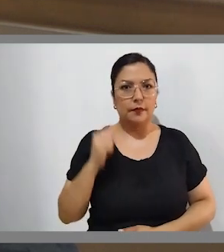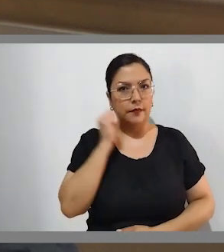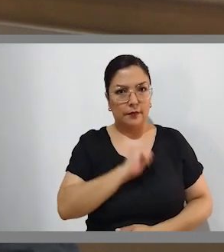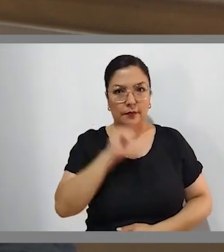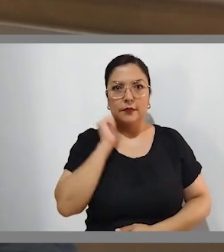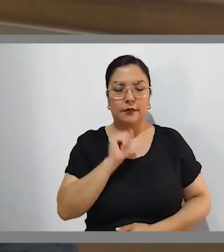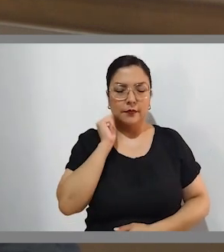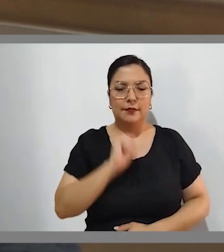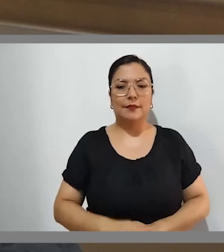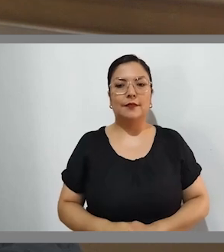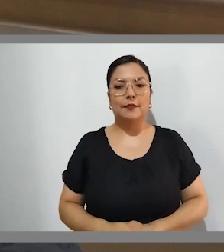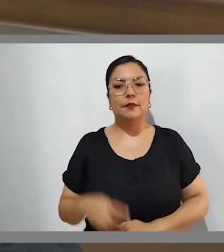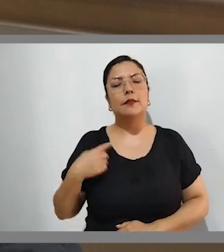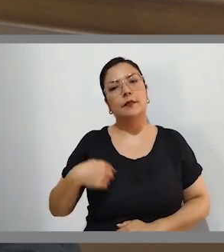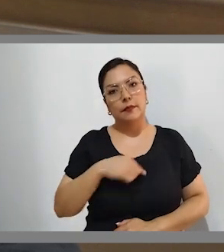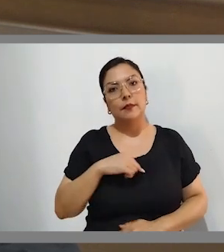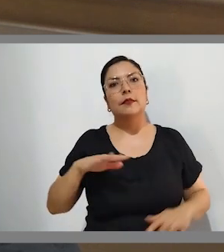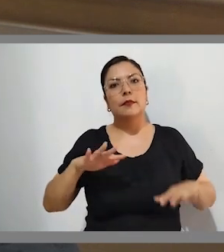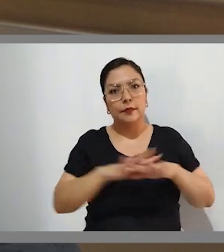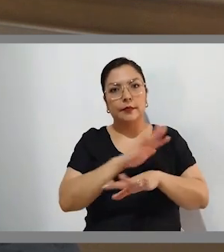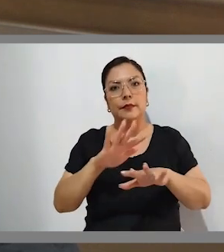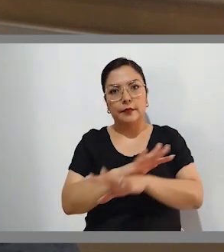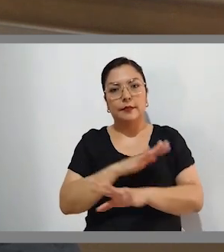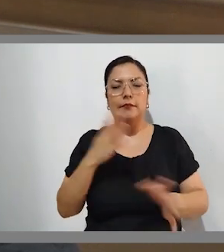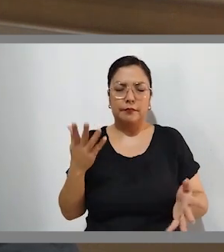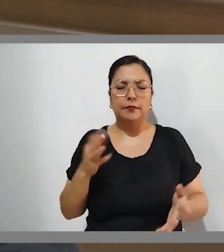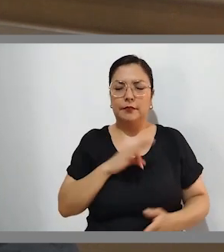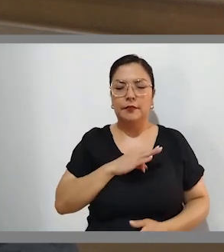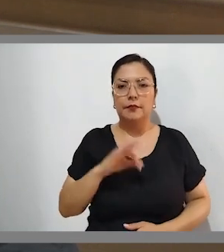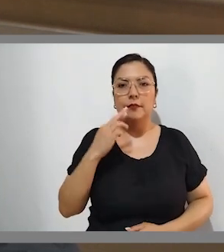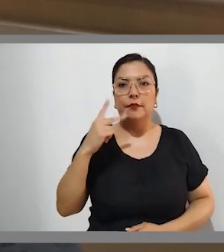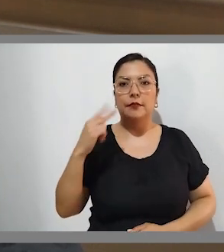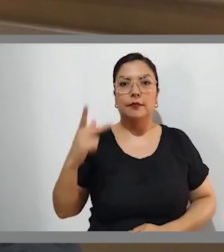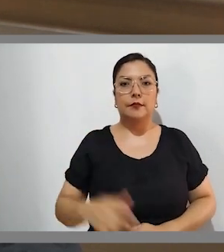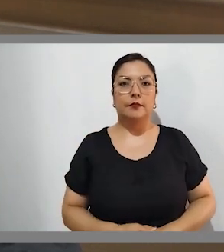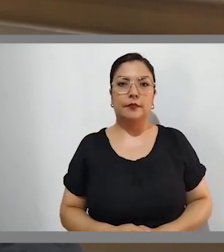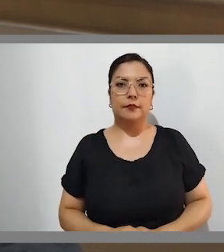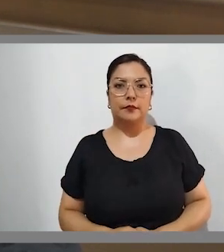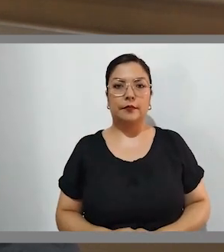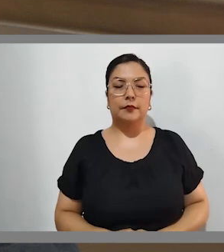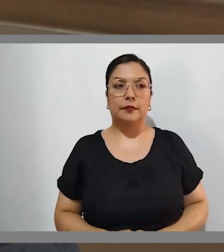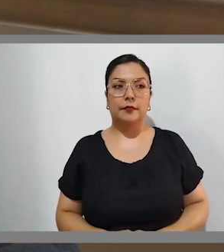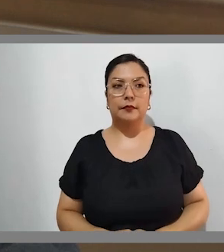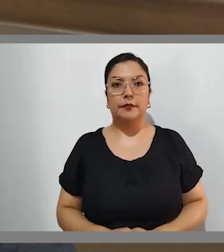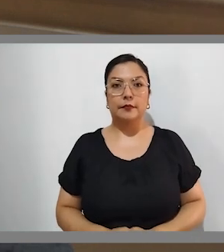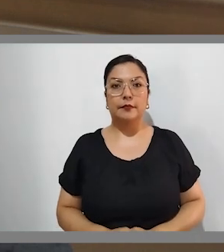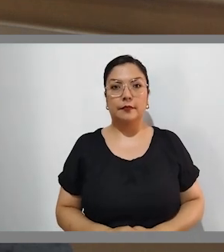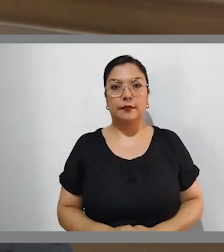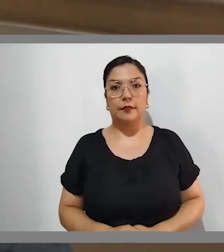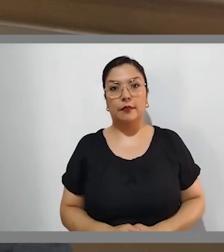favorable, implementando las mejoras en este tipo de proceso de reclutamiento. Pero yo creo que es de